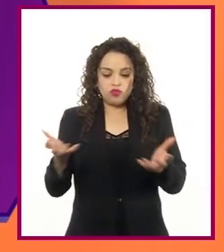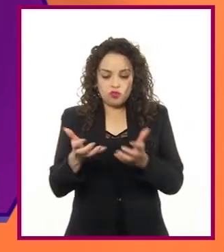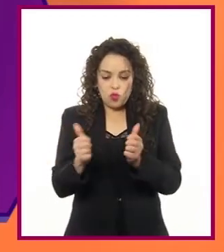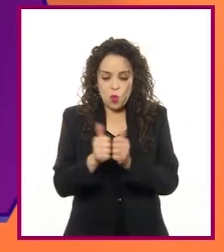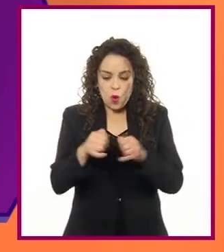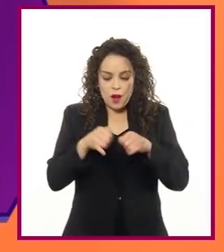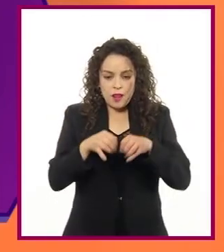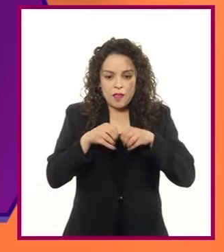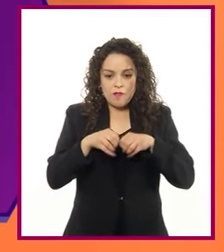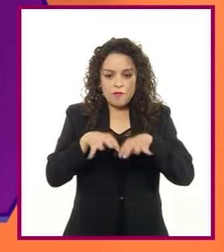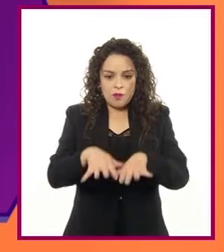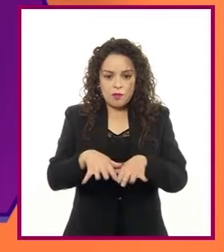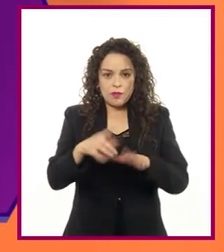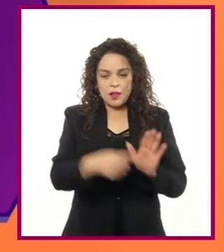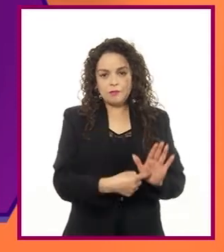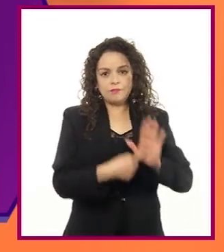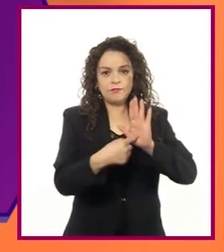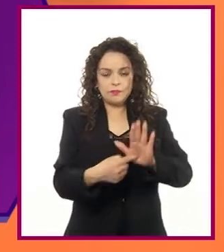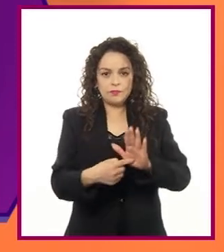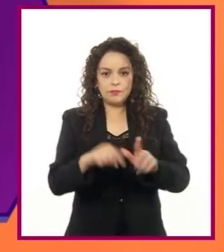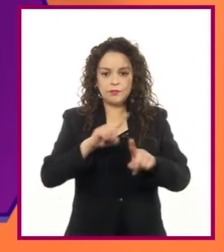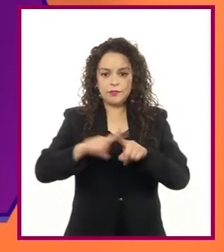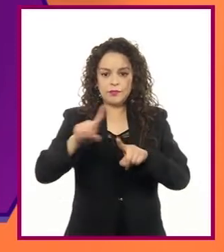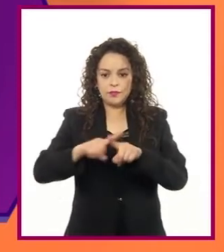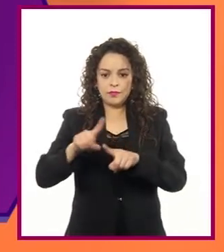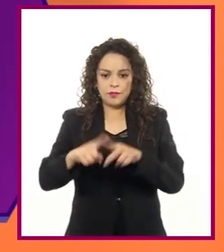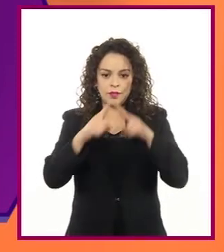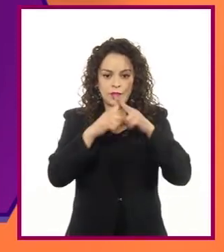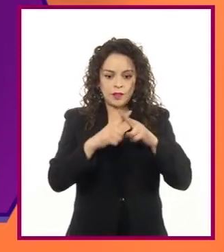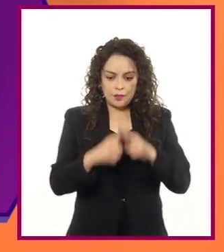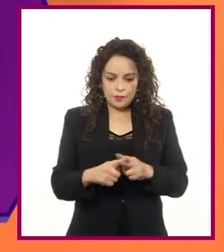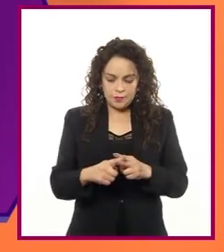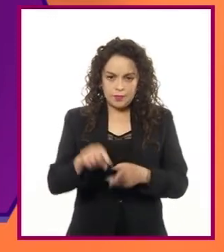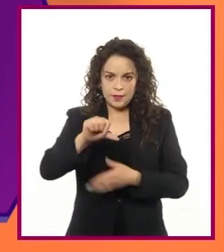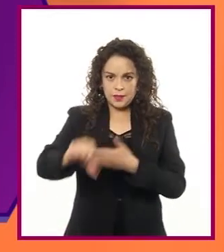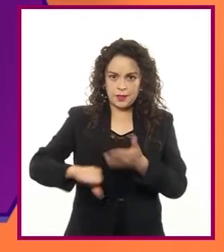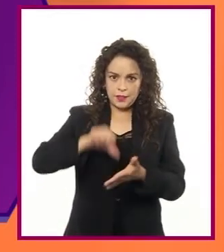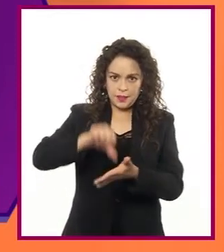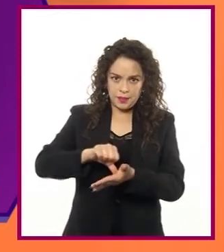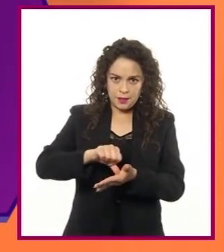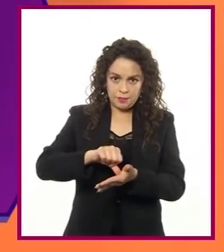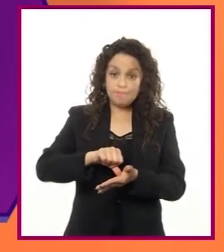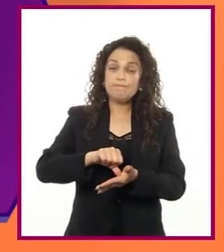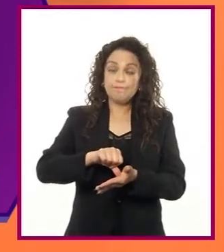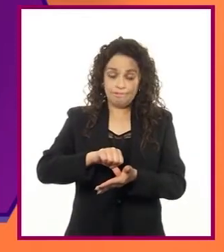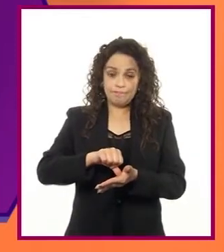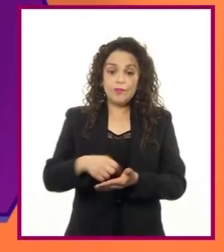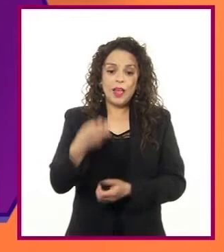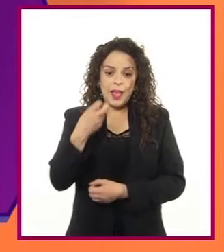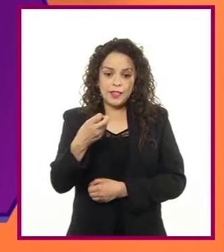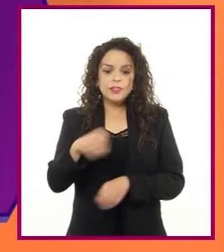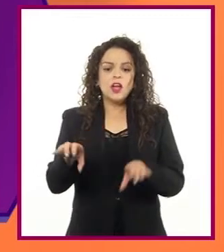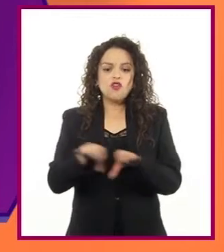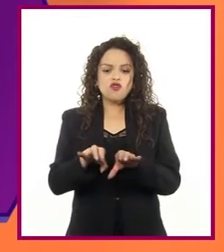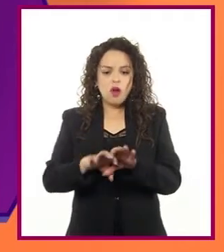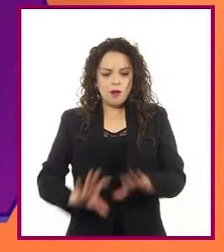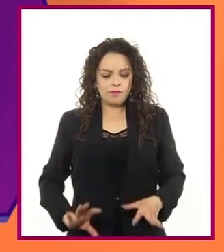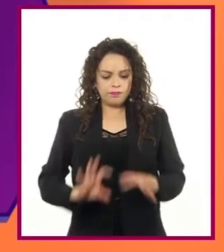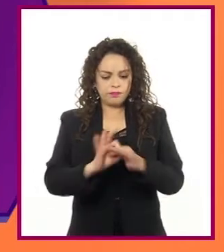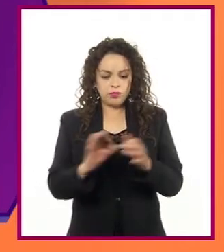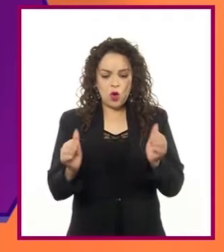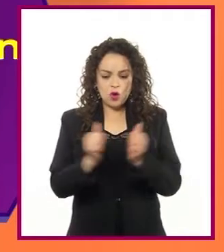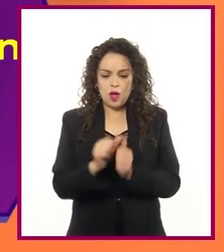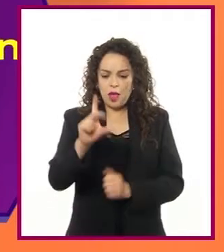información que ofrecen las medidas de tendencia central. Y cómo es que éstas dependen del tipo de datos y